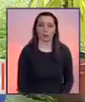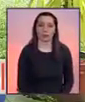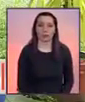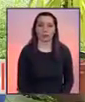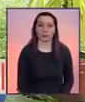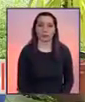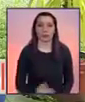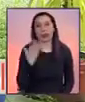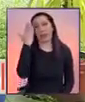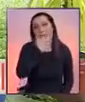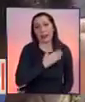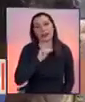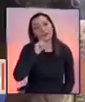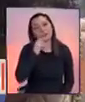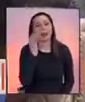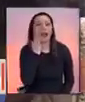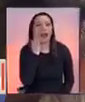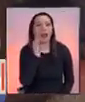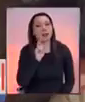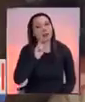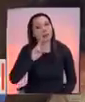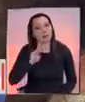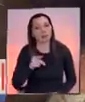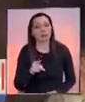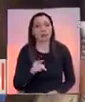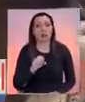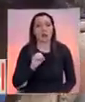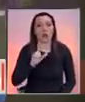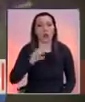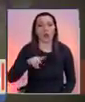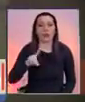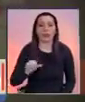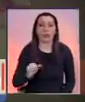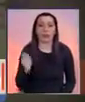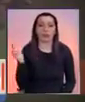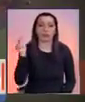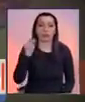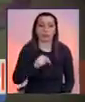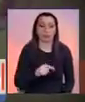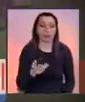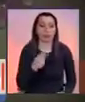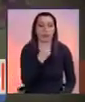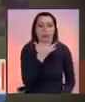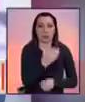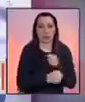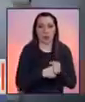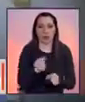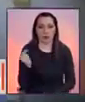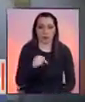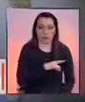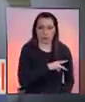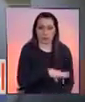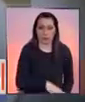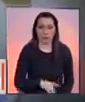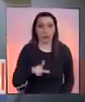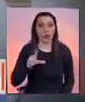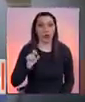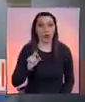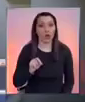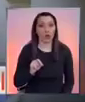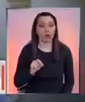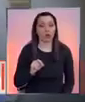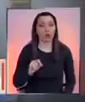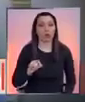El negro, como le dicen de cariño, nació en Olinda, Recife. Llegó cuando tenía 25 años. Colo-Colo gana ese